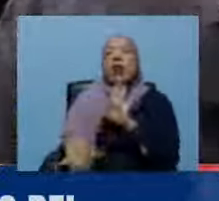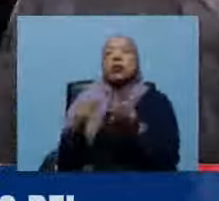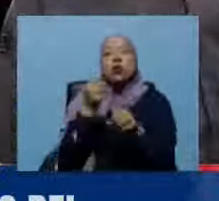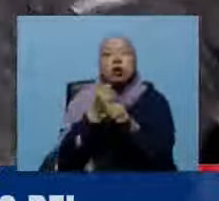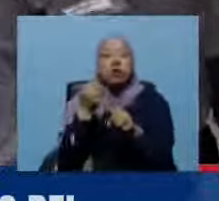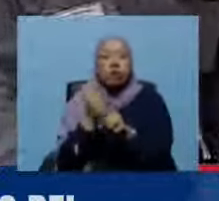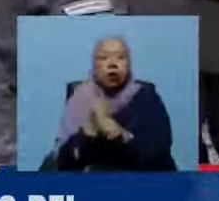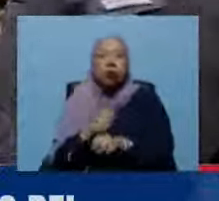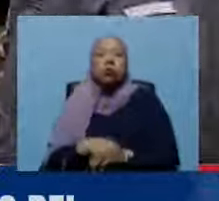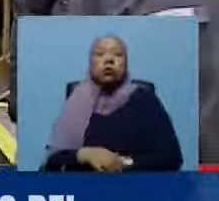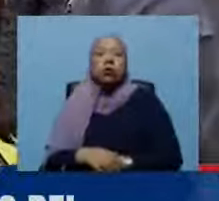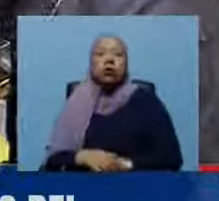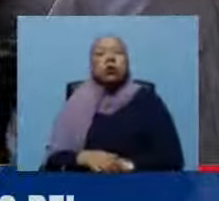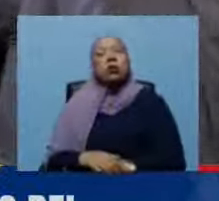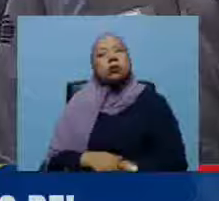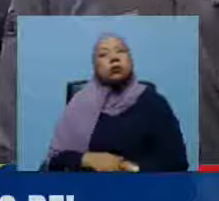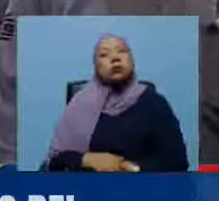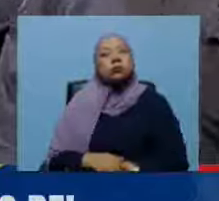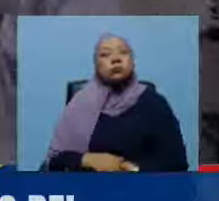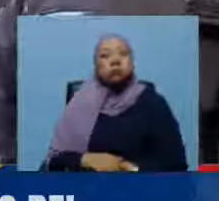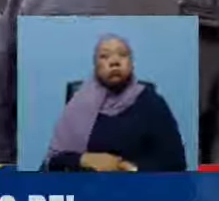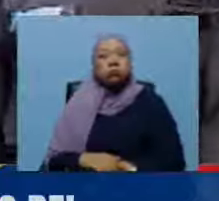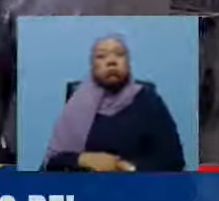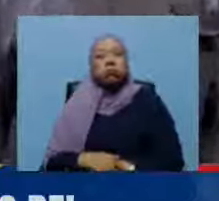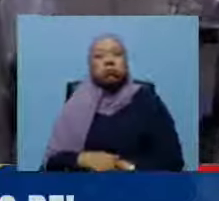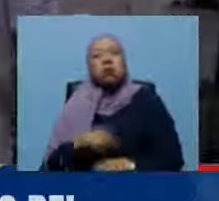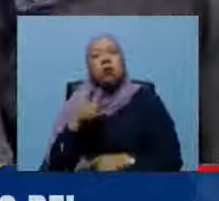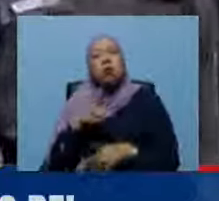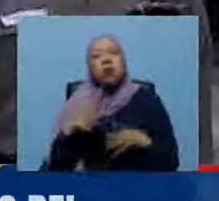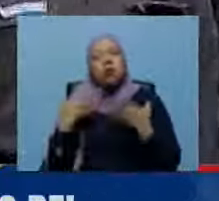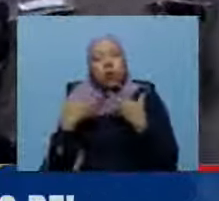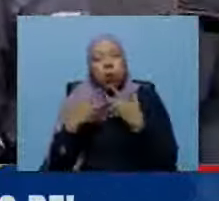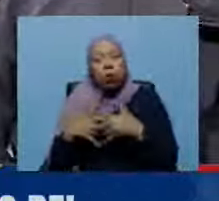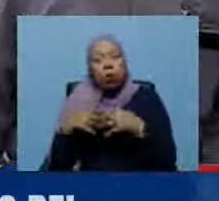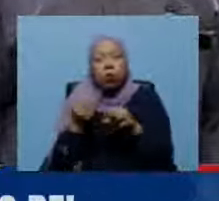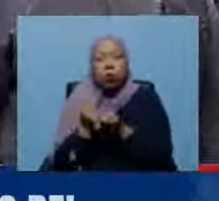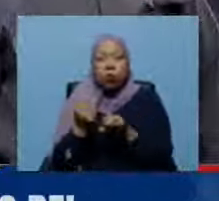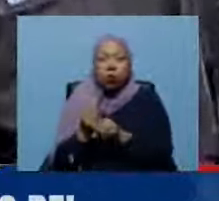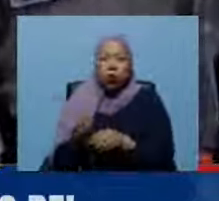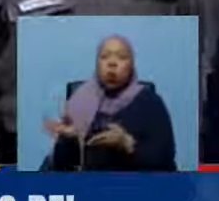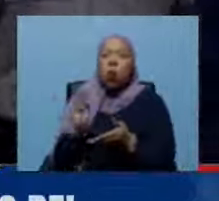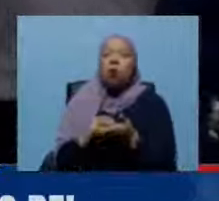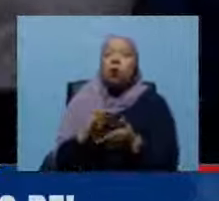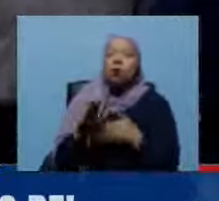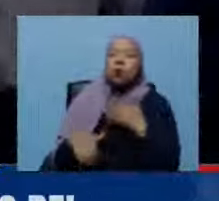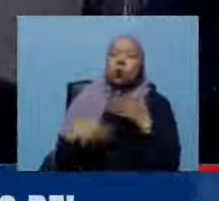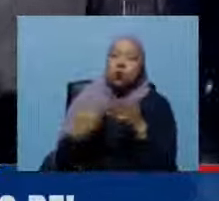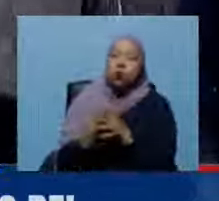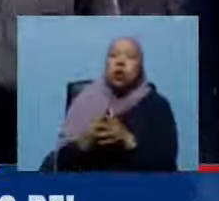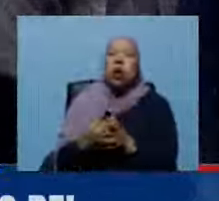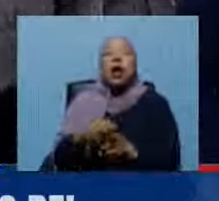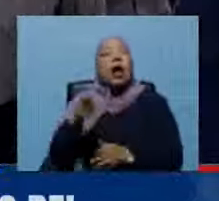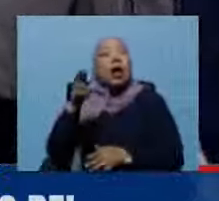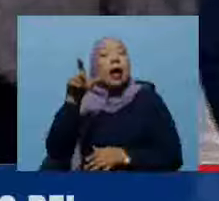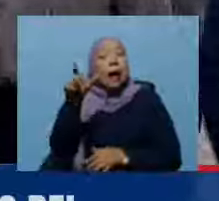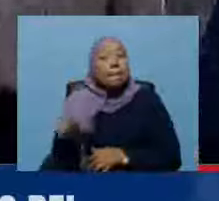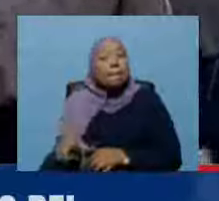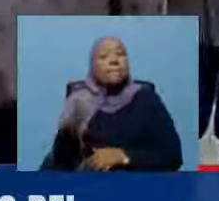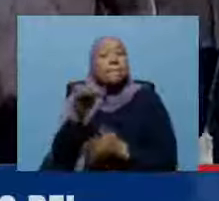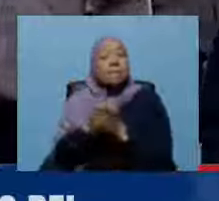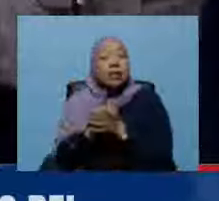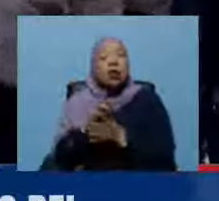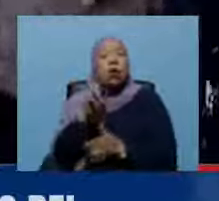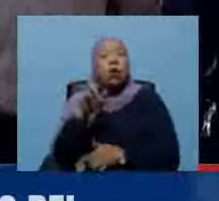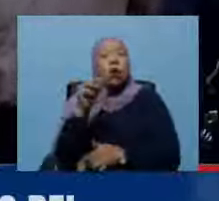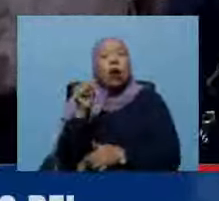obrera. Ya vamos a hacer una reunión porque esta empresa está renaciendo. Ramón, la empresa